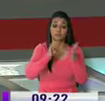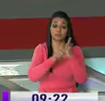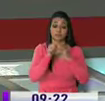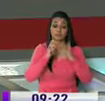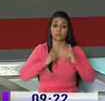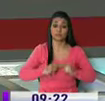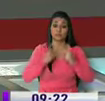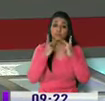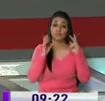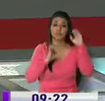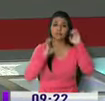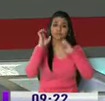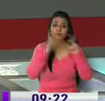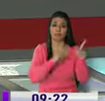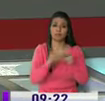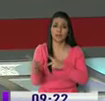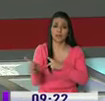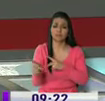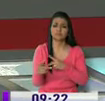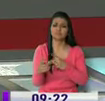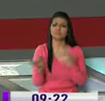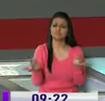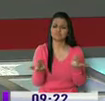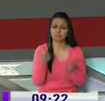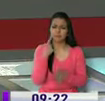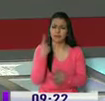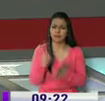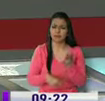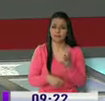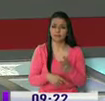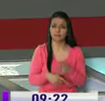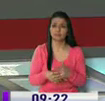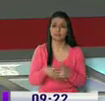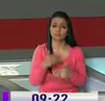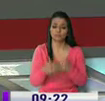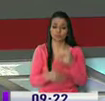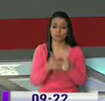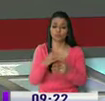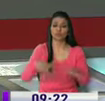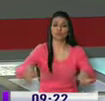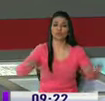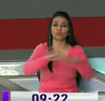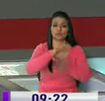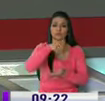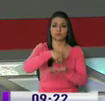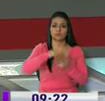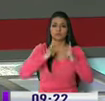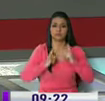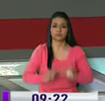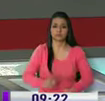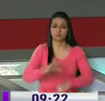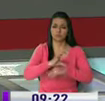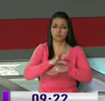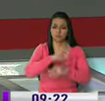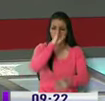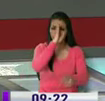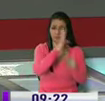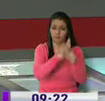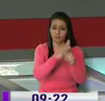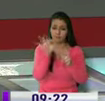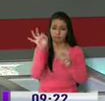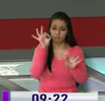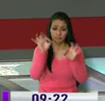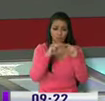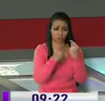Pública implementará a vecinos y amigos, esto de manera progresiva en todos los sectores del país. ¿Cuál es el objetivo? Identificar